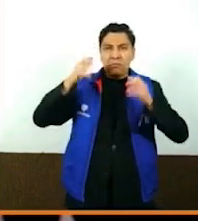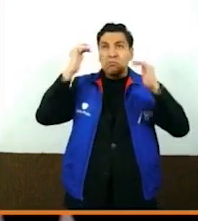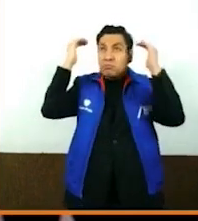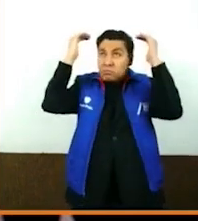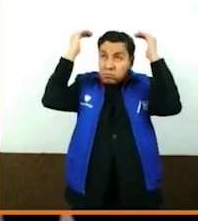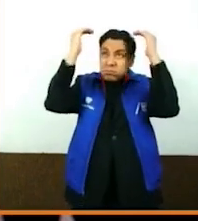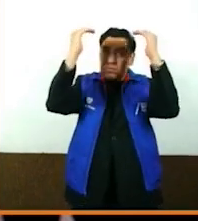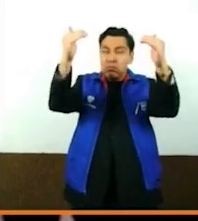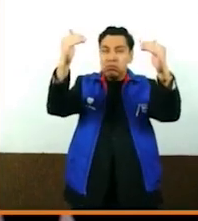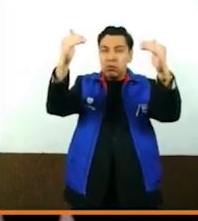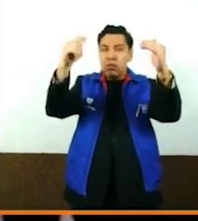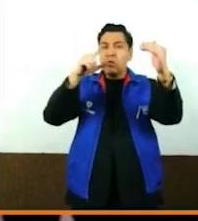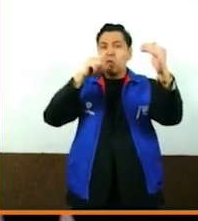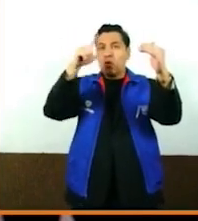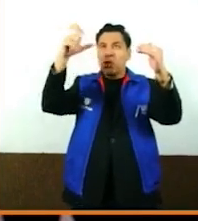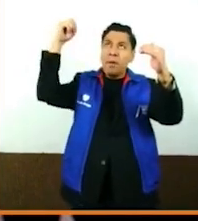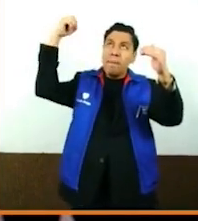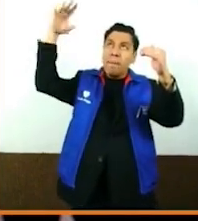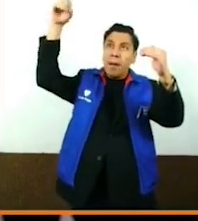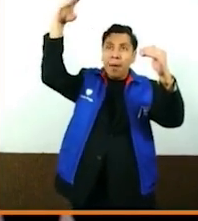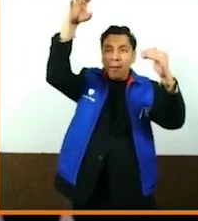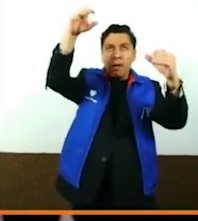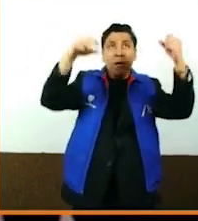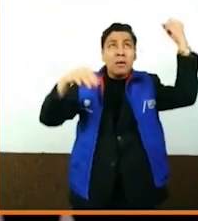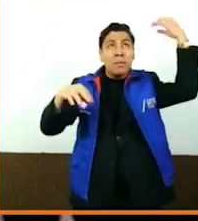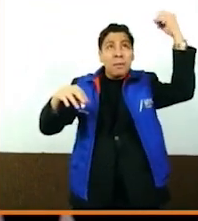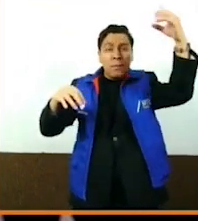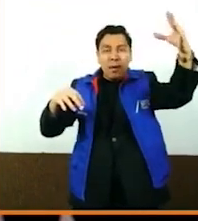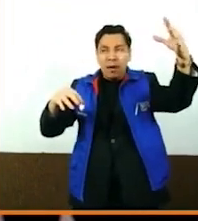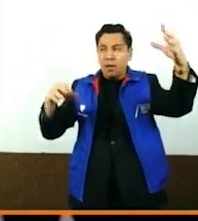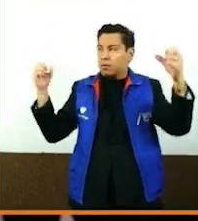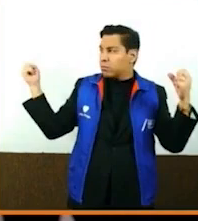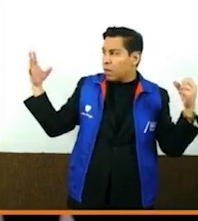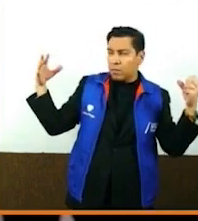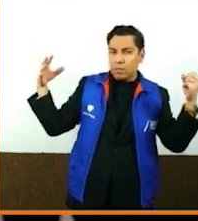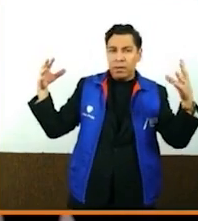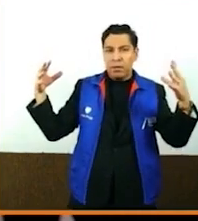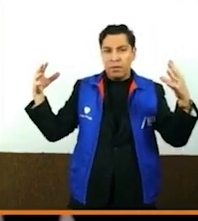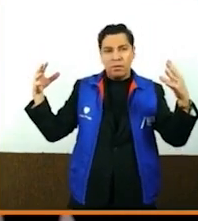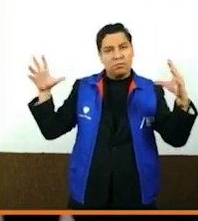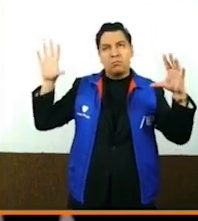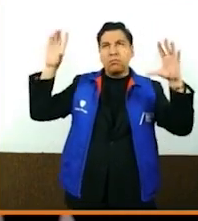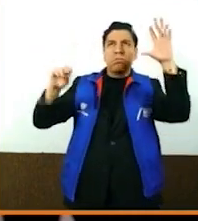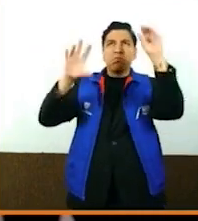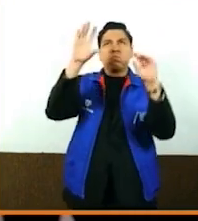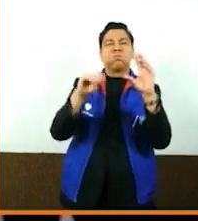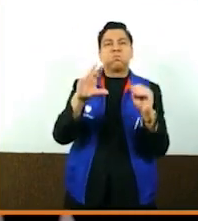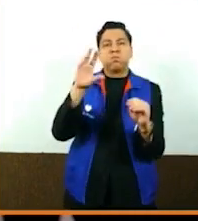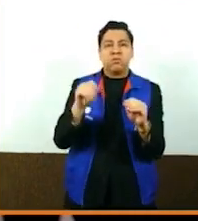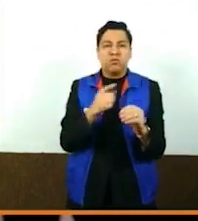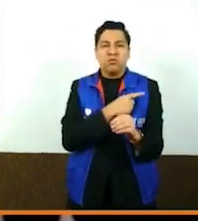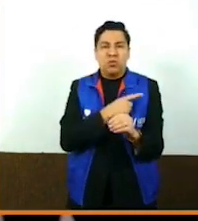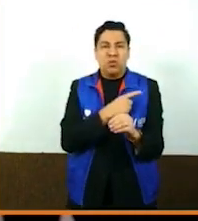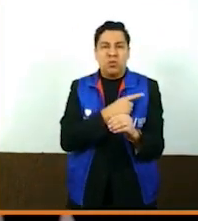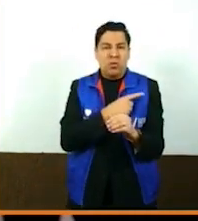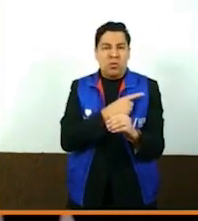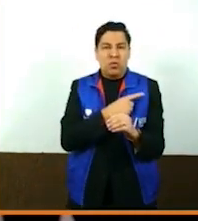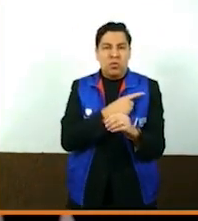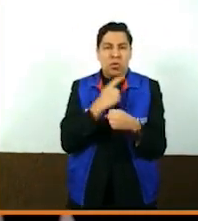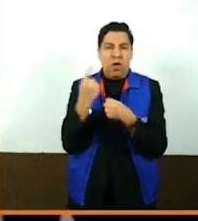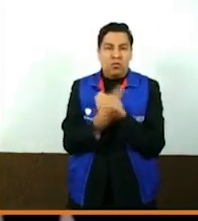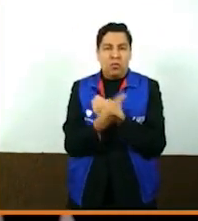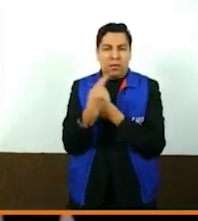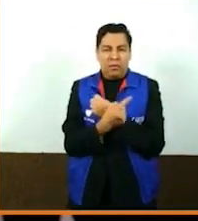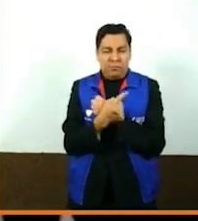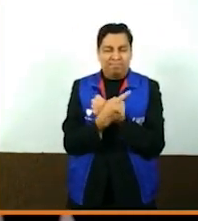calientes precisamente para gestionar de una mejor manera el flujo del aire. En temas sociales hemos desarrollado